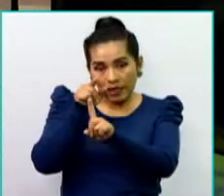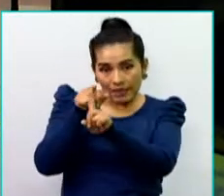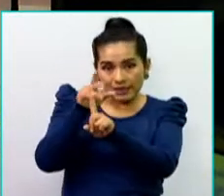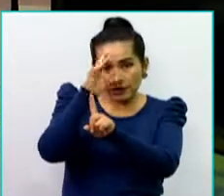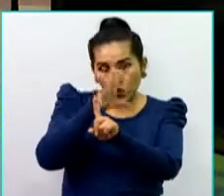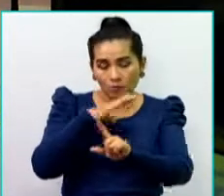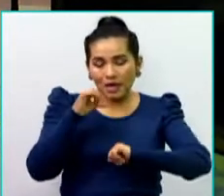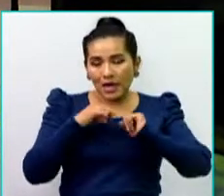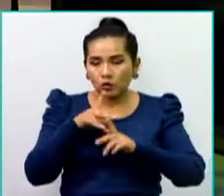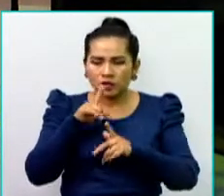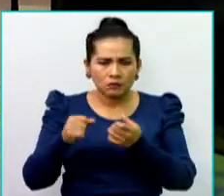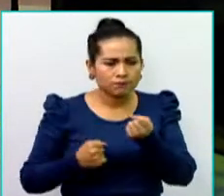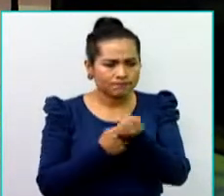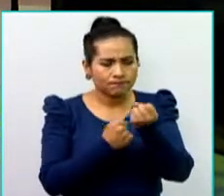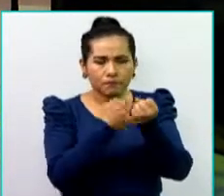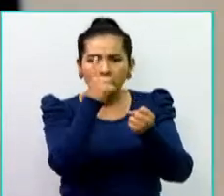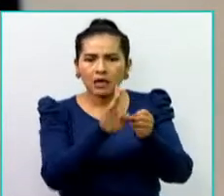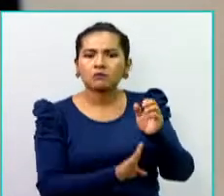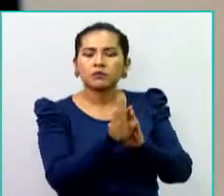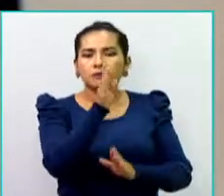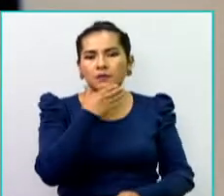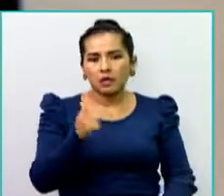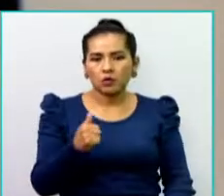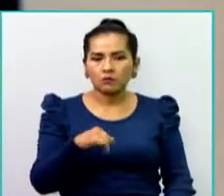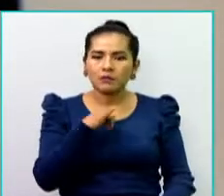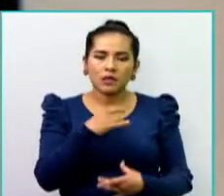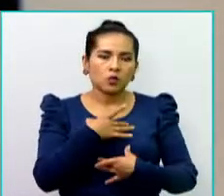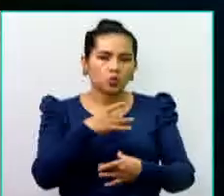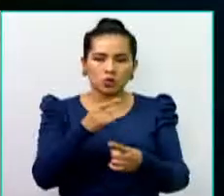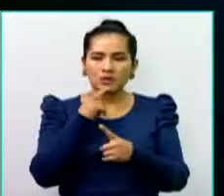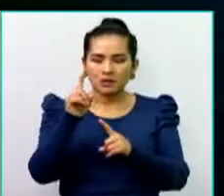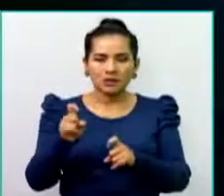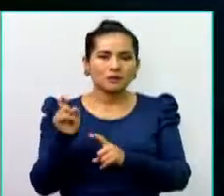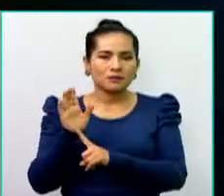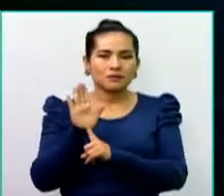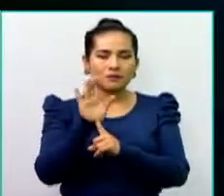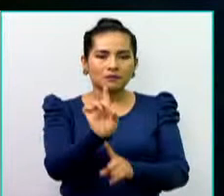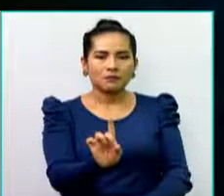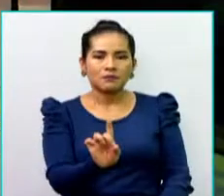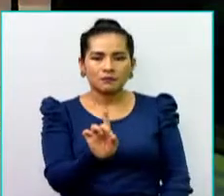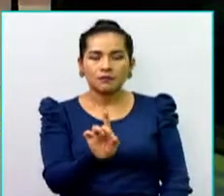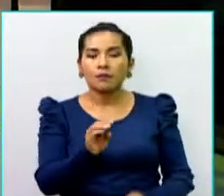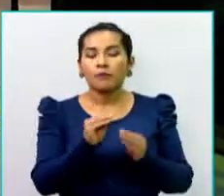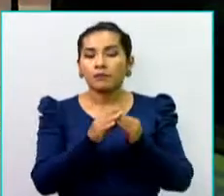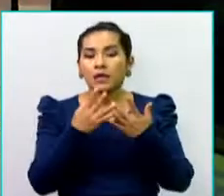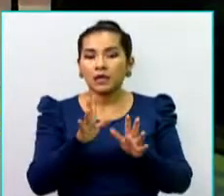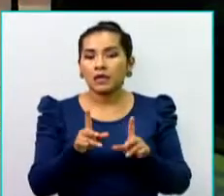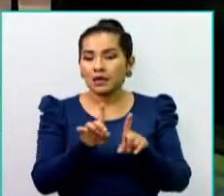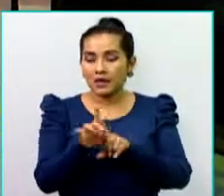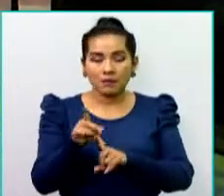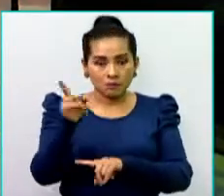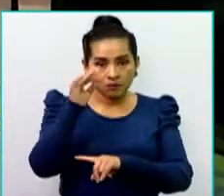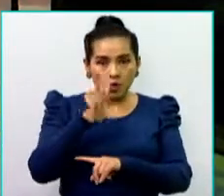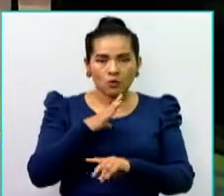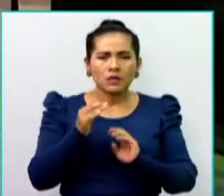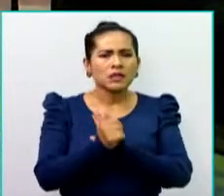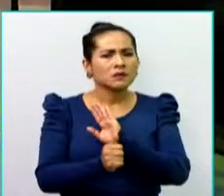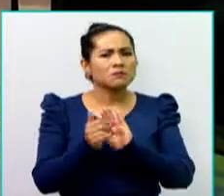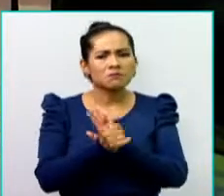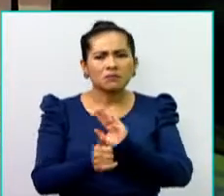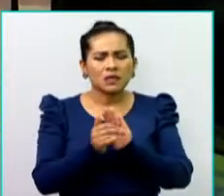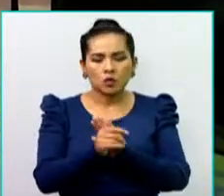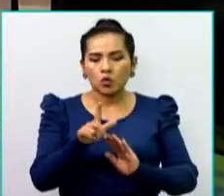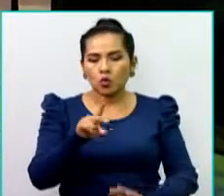sea mejor, y me encanta que un actor tenga esa presencia. Y también es muy capo con la improvisación, ¿no? O sea, Luigi